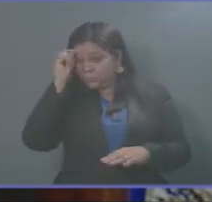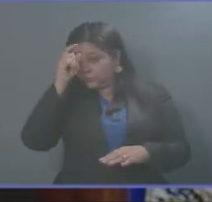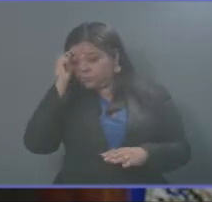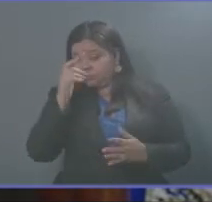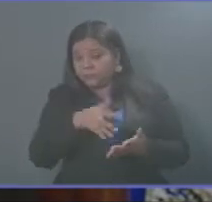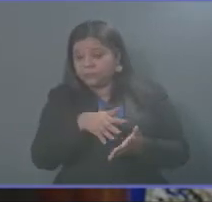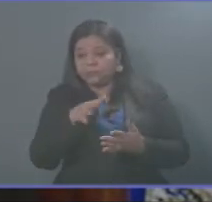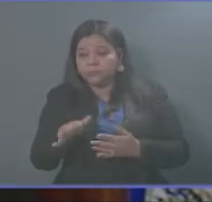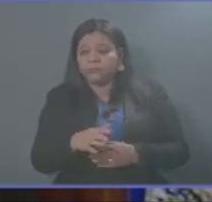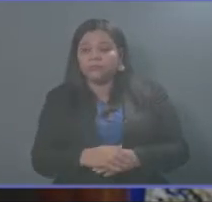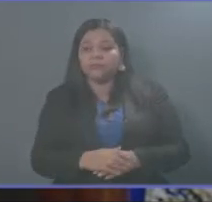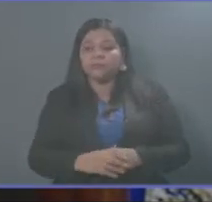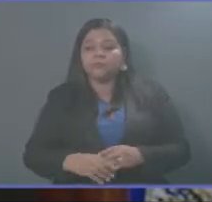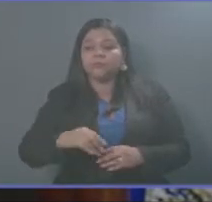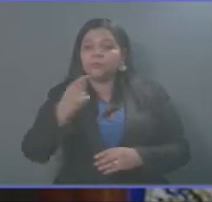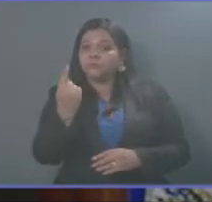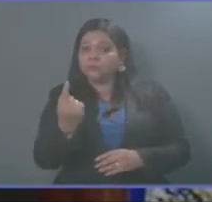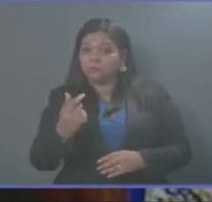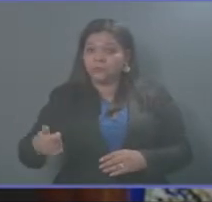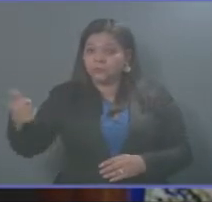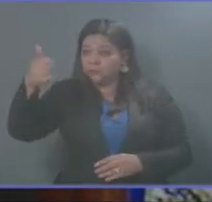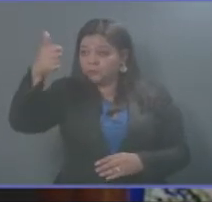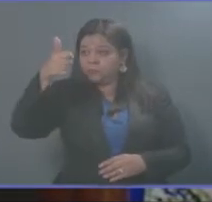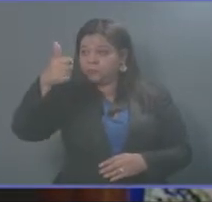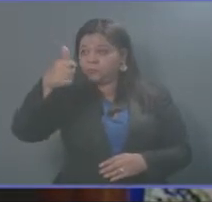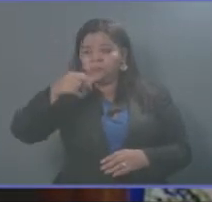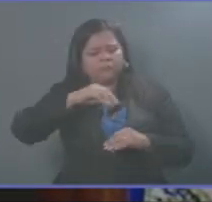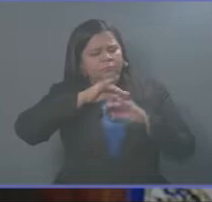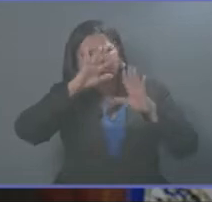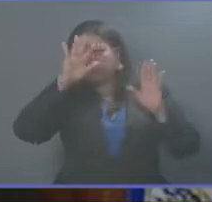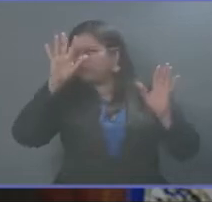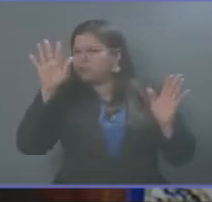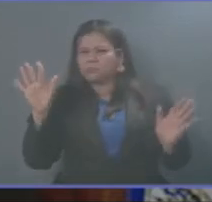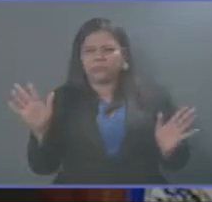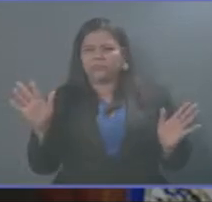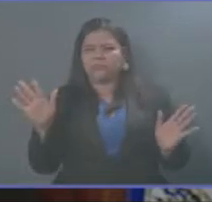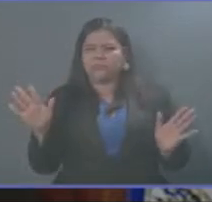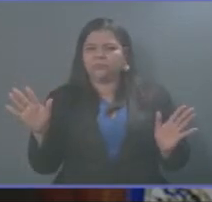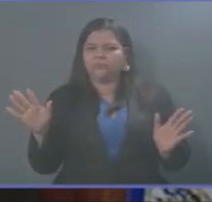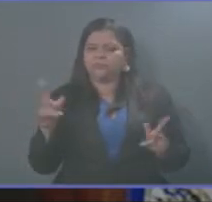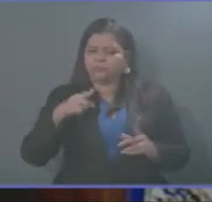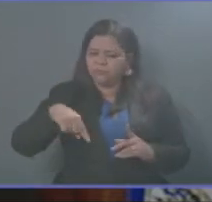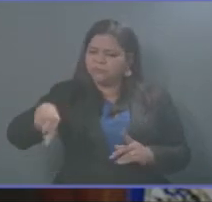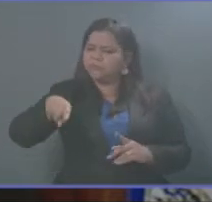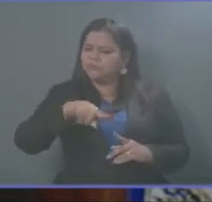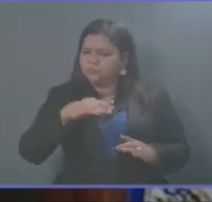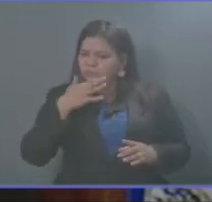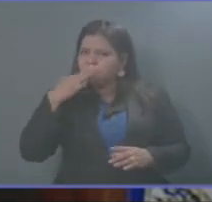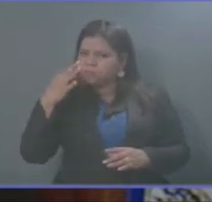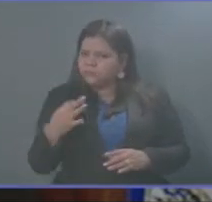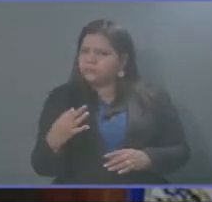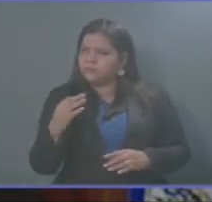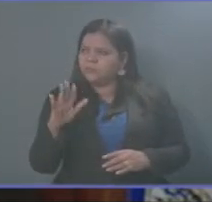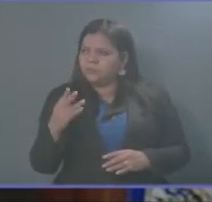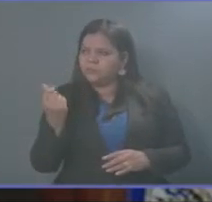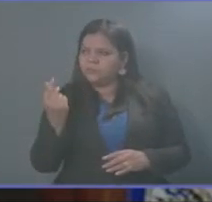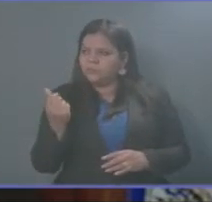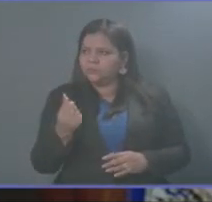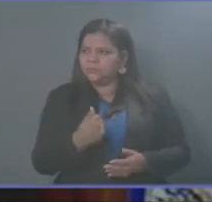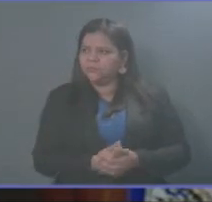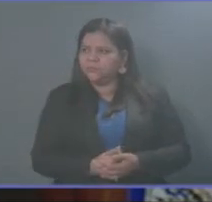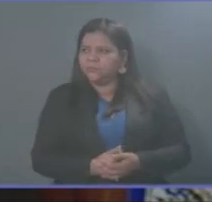esa autoridad, de ese funcionario. Ni está claro realmente si ellos han gastado recursos o